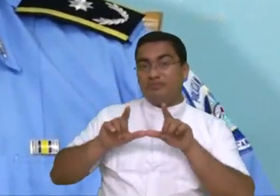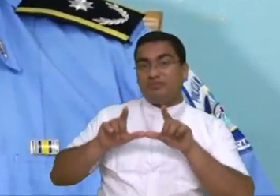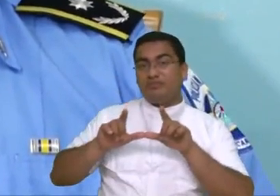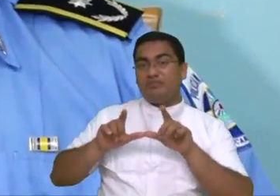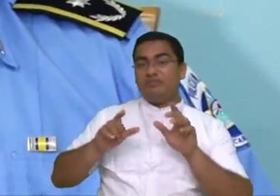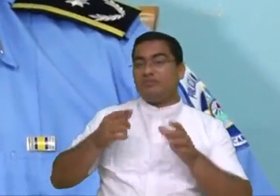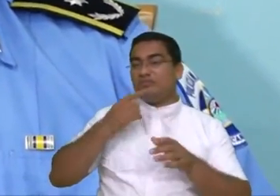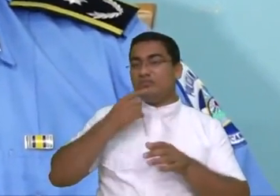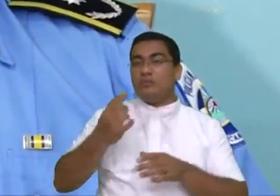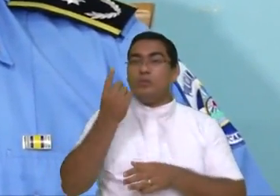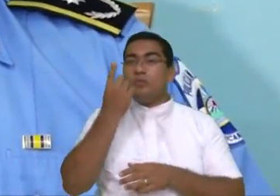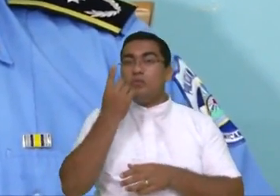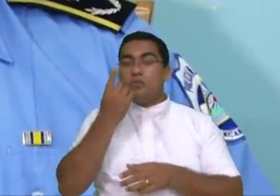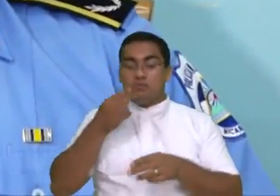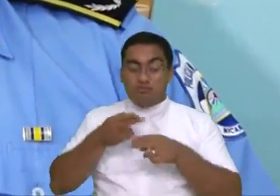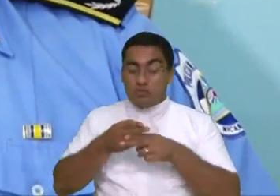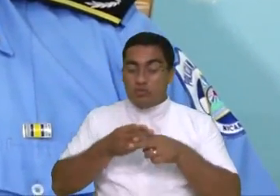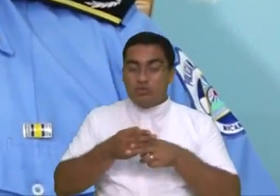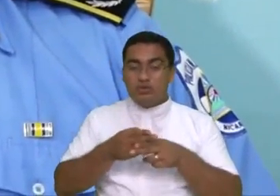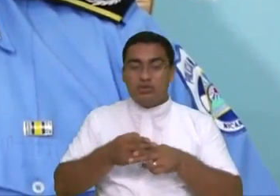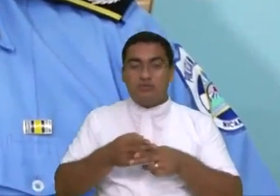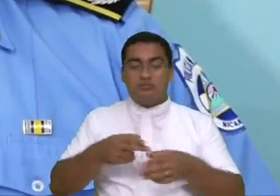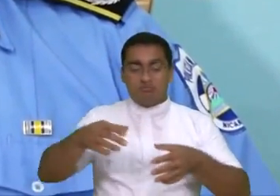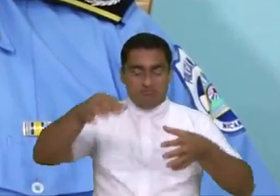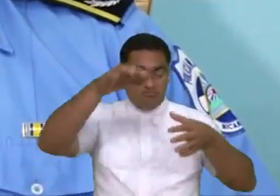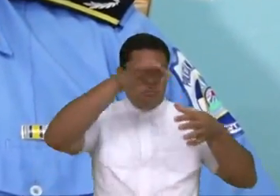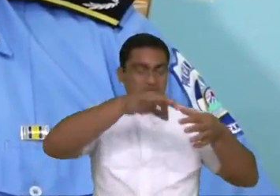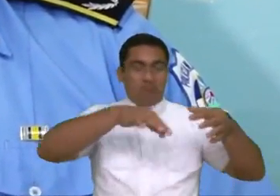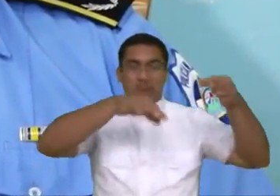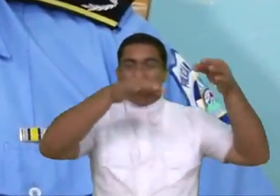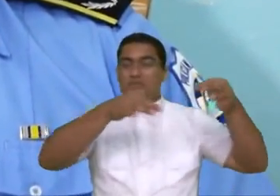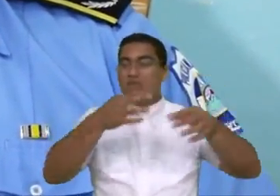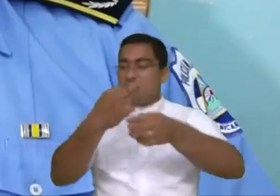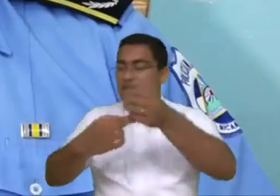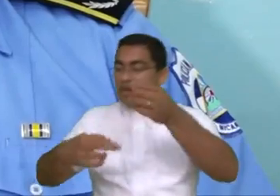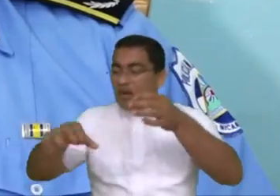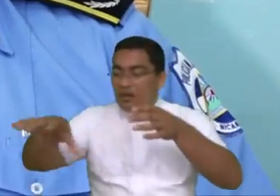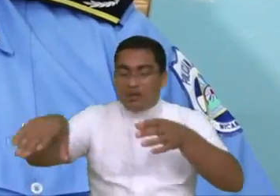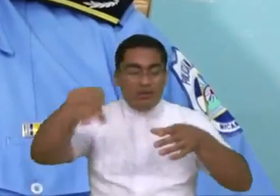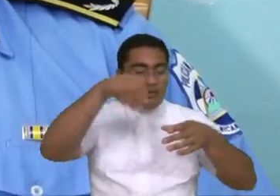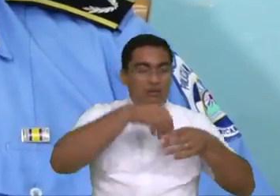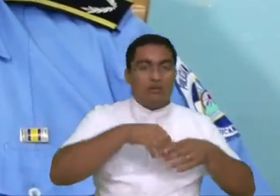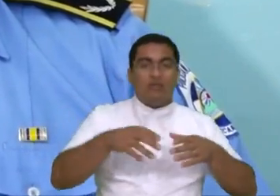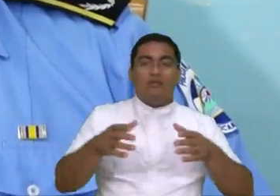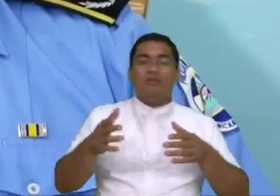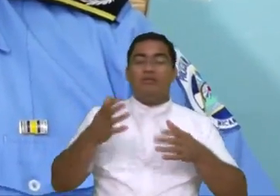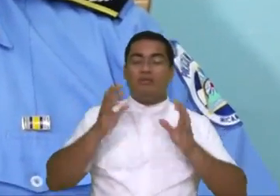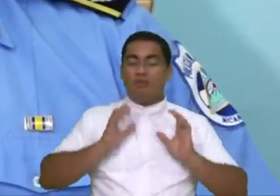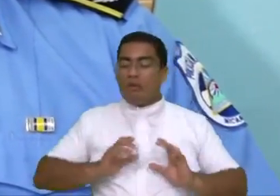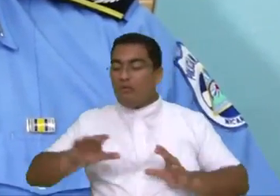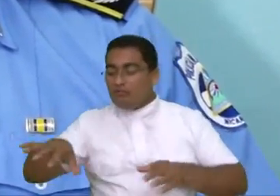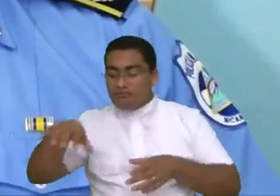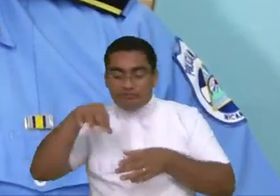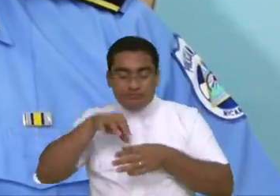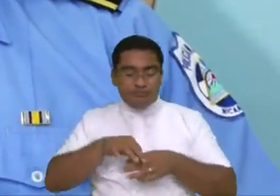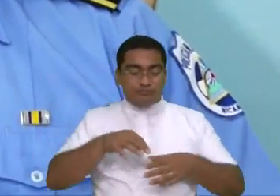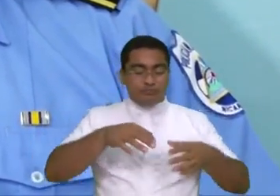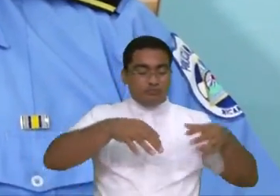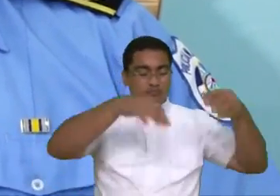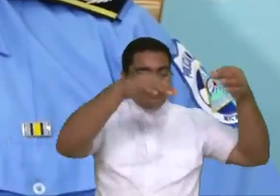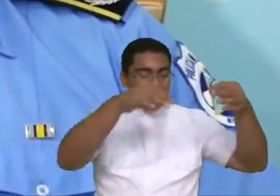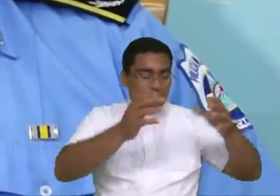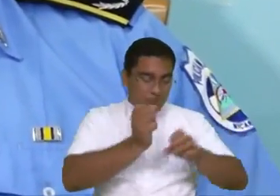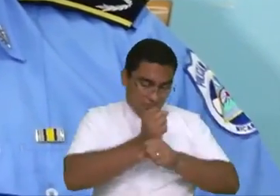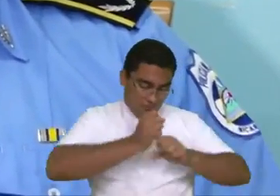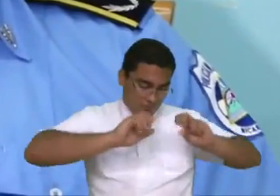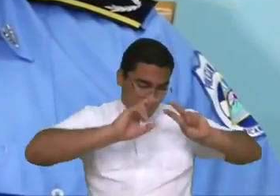ocupó un arma cortopunzante, se recolectaron las muestras de sangre y fluidos corporales para realizar